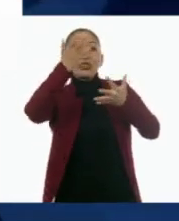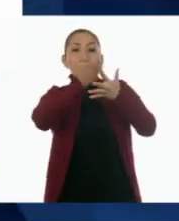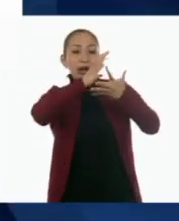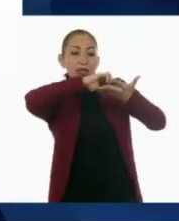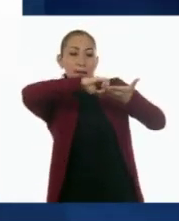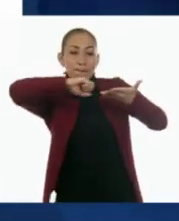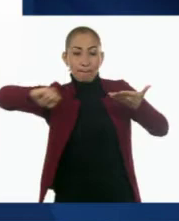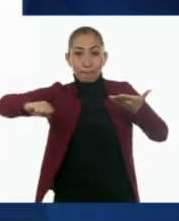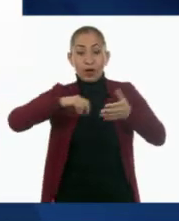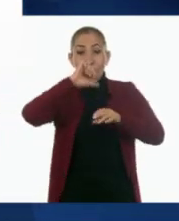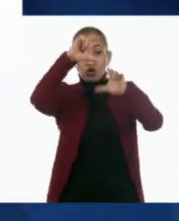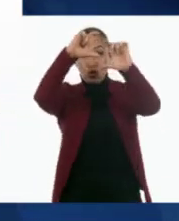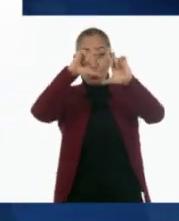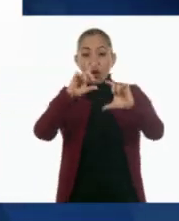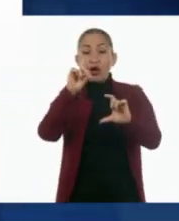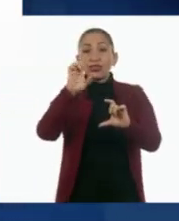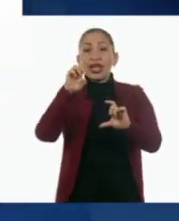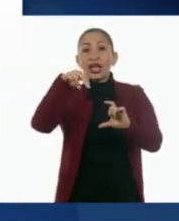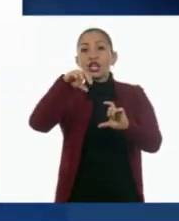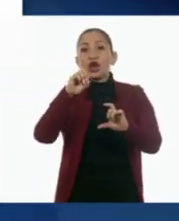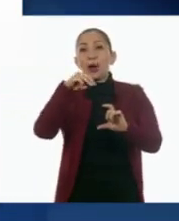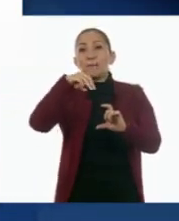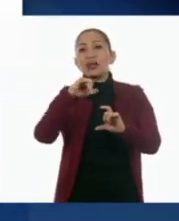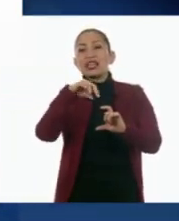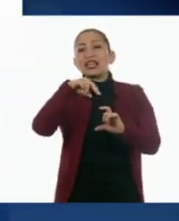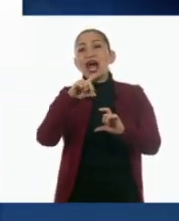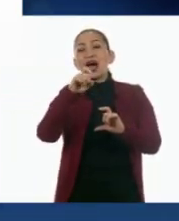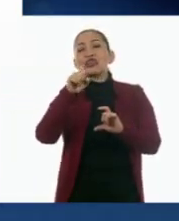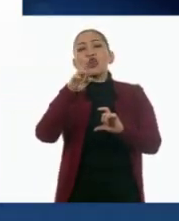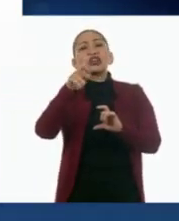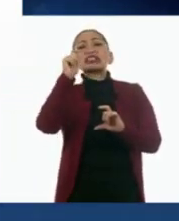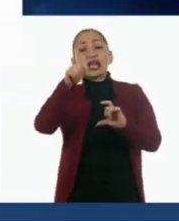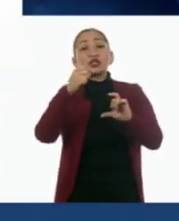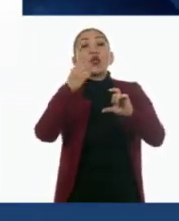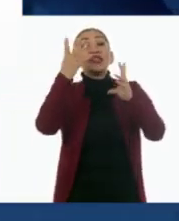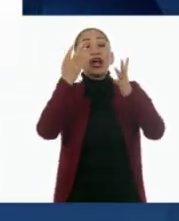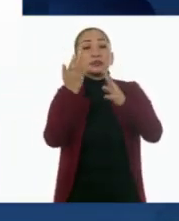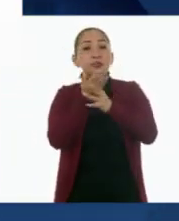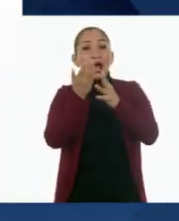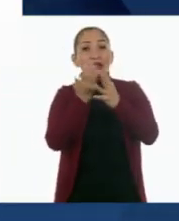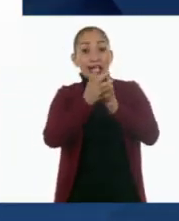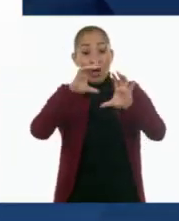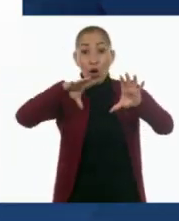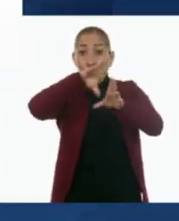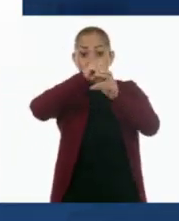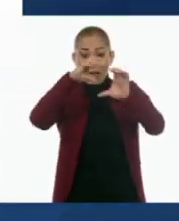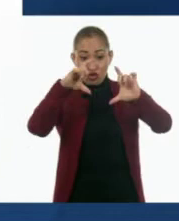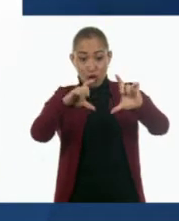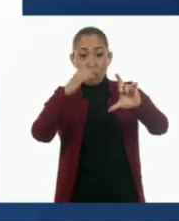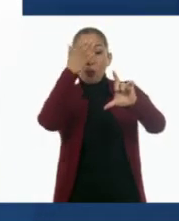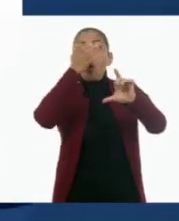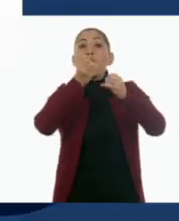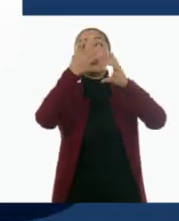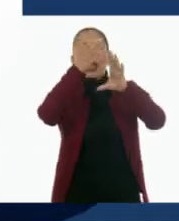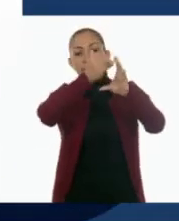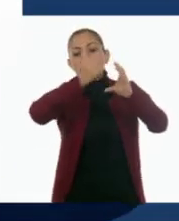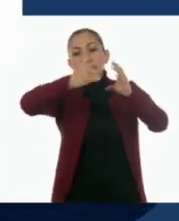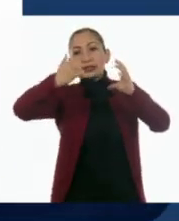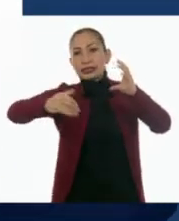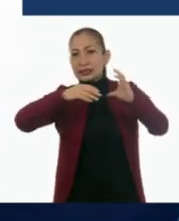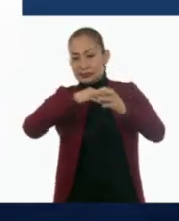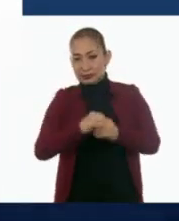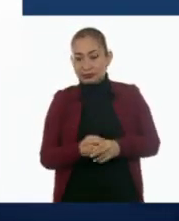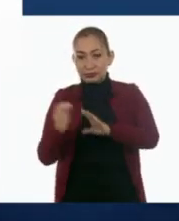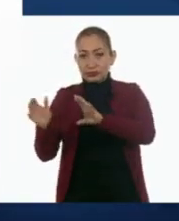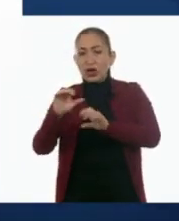abajo se le va a llamar denominador y este nos va a indicar en cuántas partes se dividió el entero. Uh-huh. Otra de sus preguntas fue